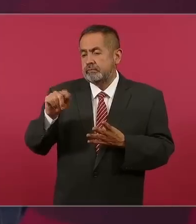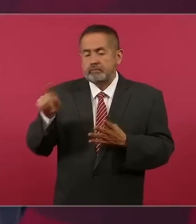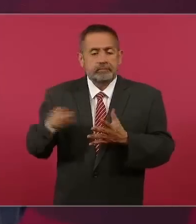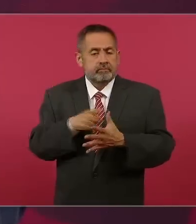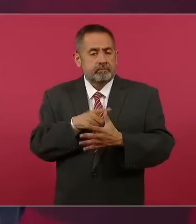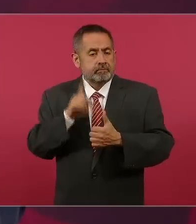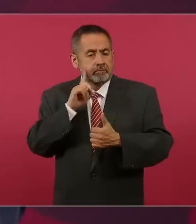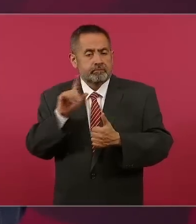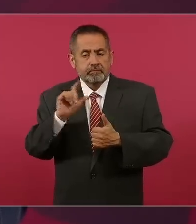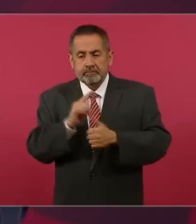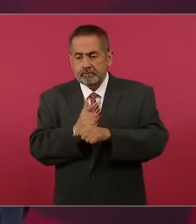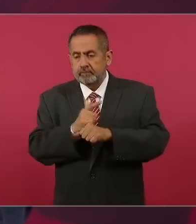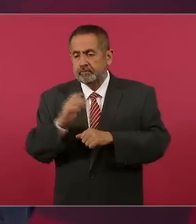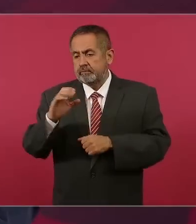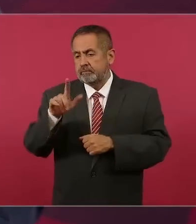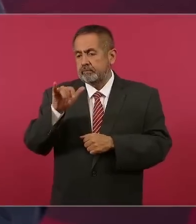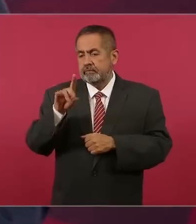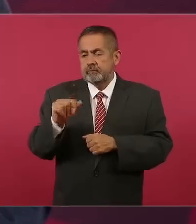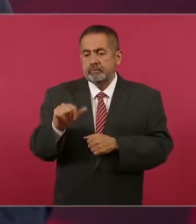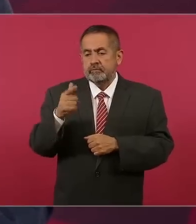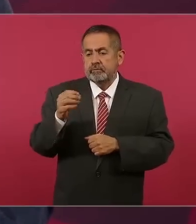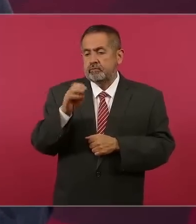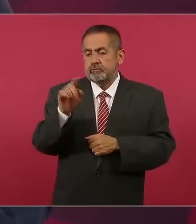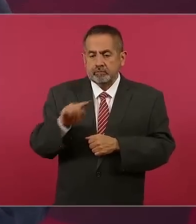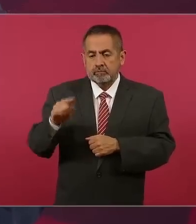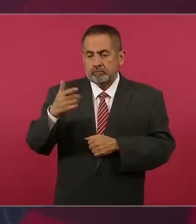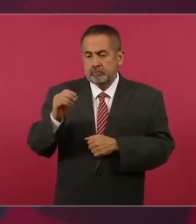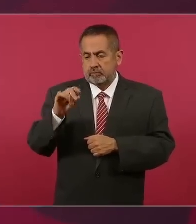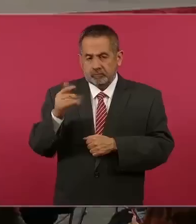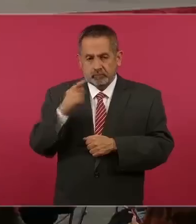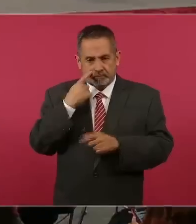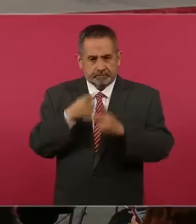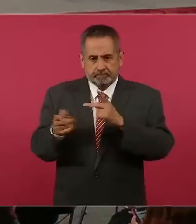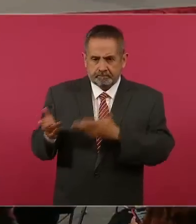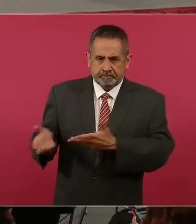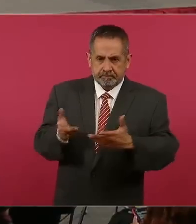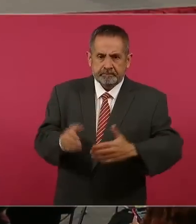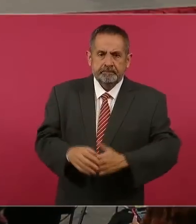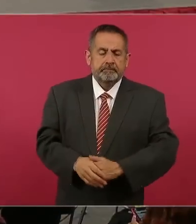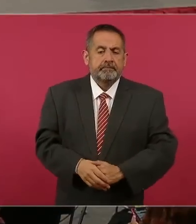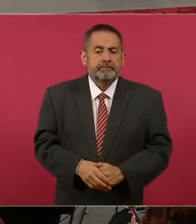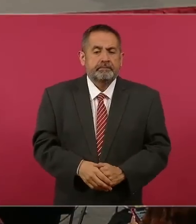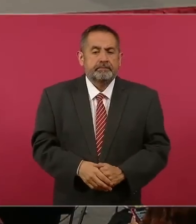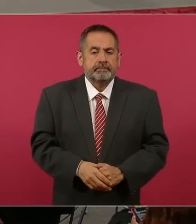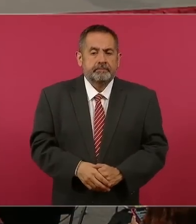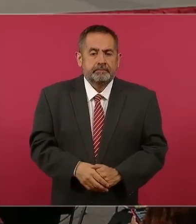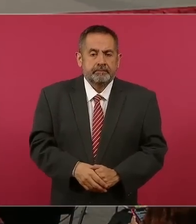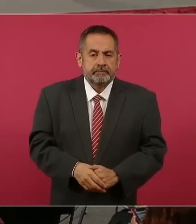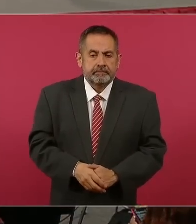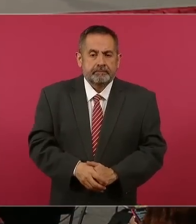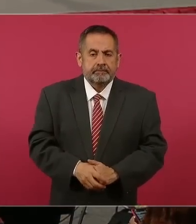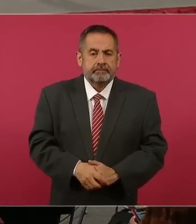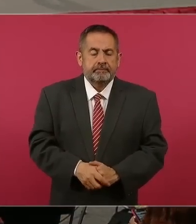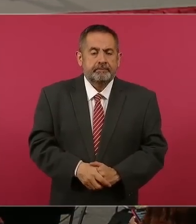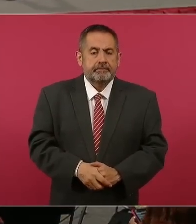la licenciada Claudia Gómez Godoy. Iniciamos con el ingeniero Aarón Mastache. Con permiso.